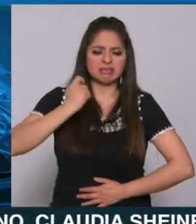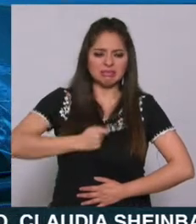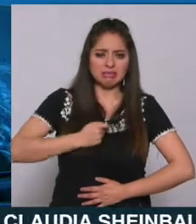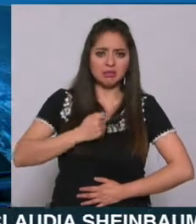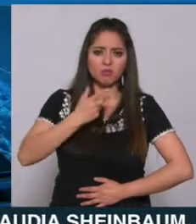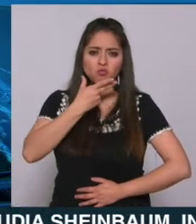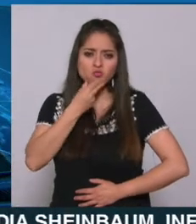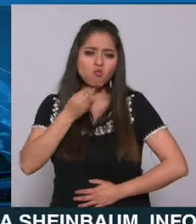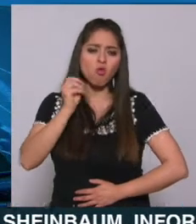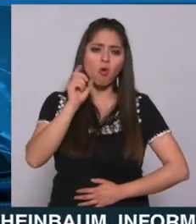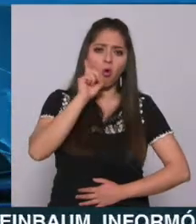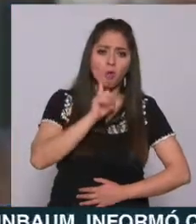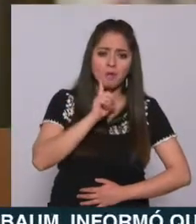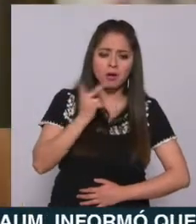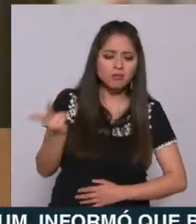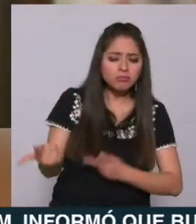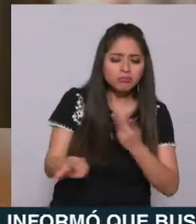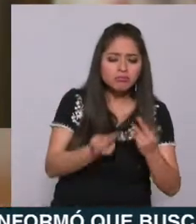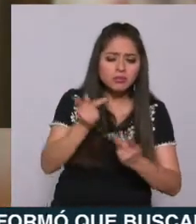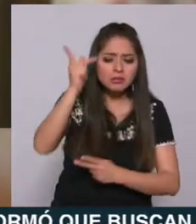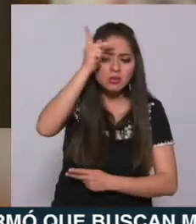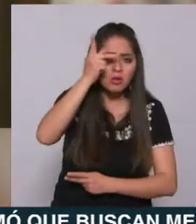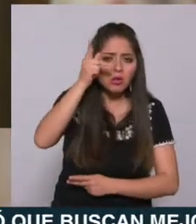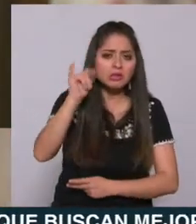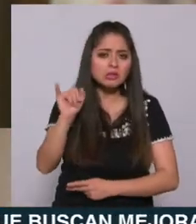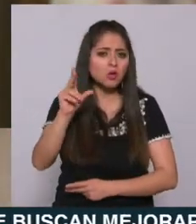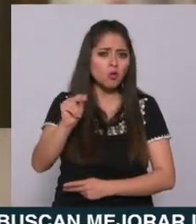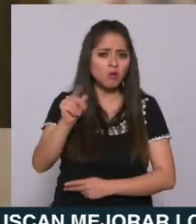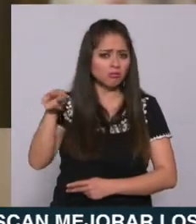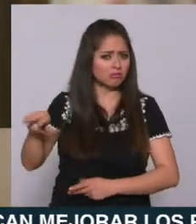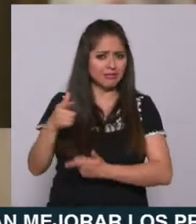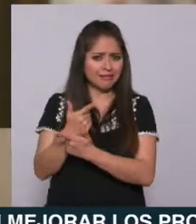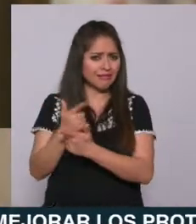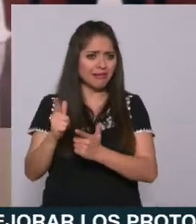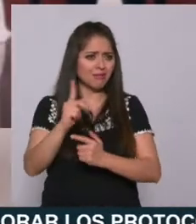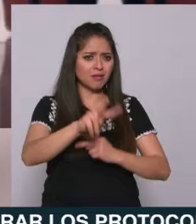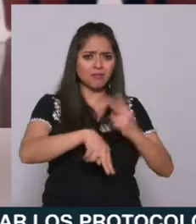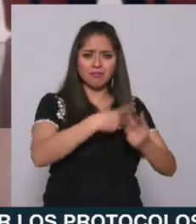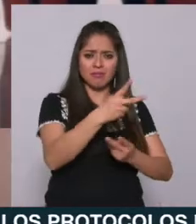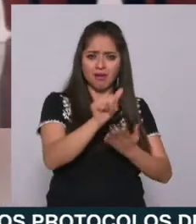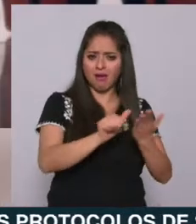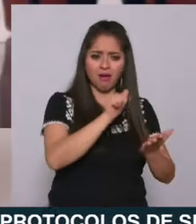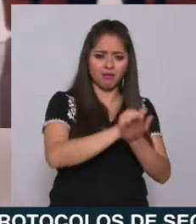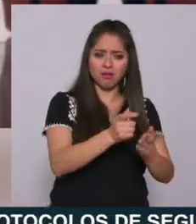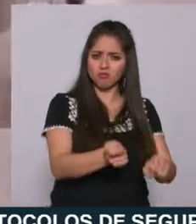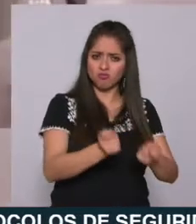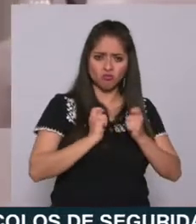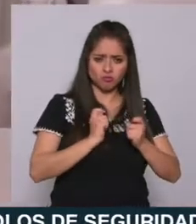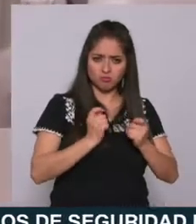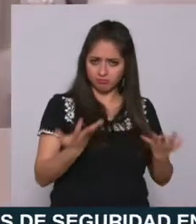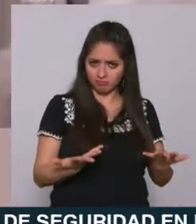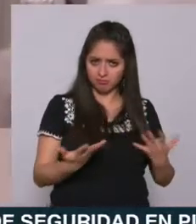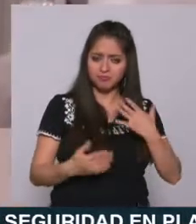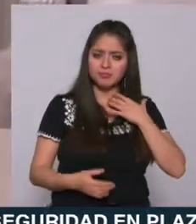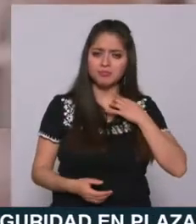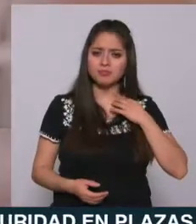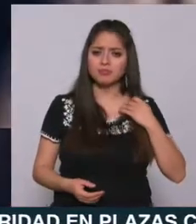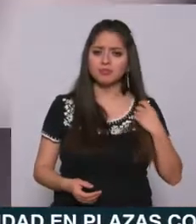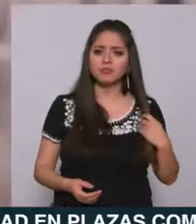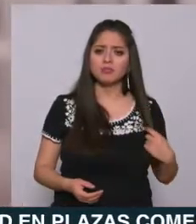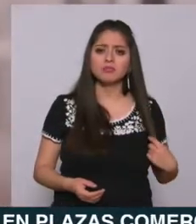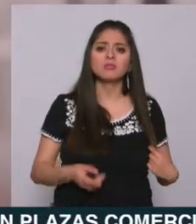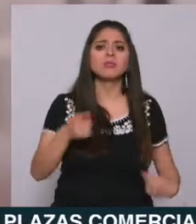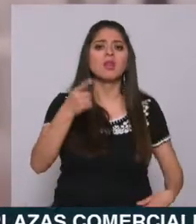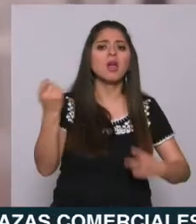correcto. Así es, una situación que de pronto nos llama la atención porque se trata de cuestiones legales, de decisiones que